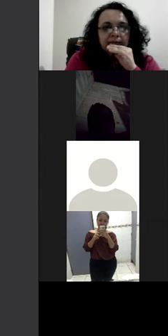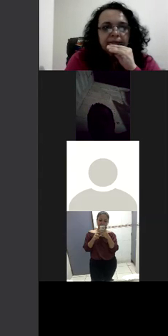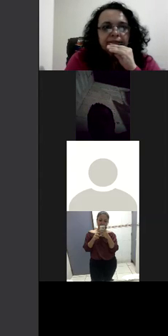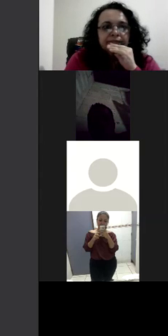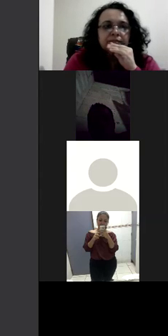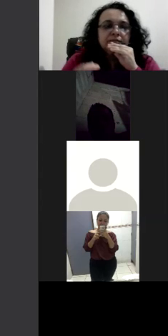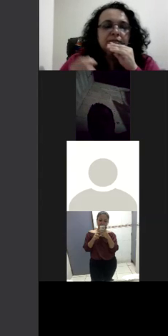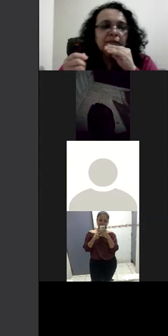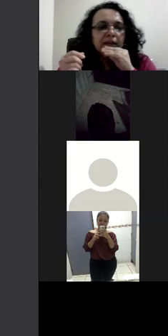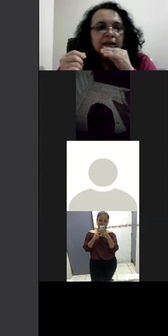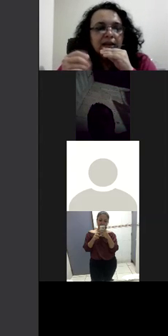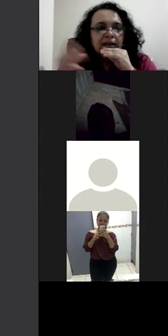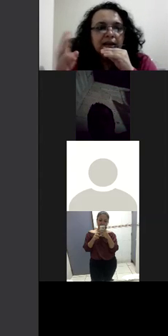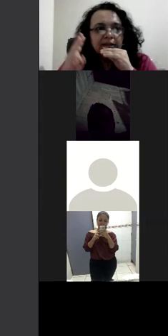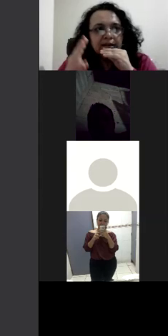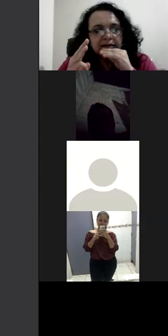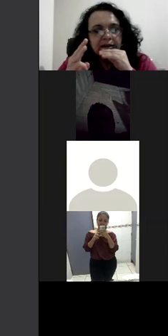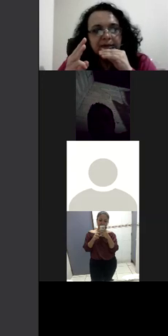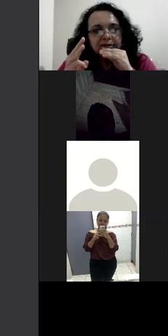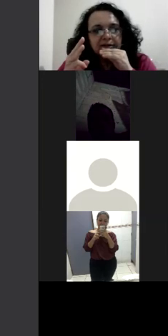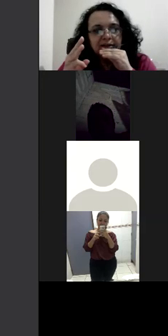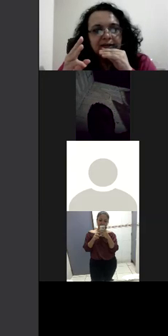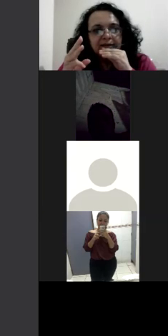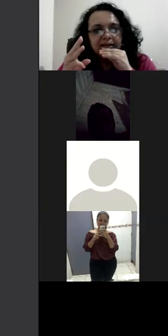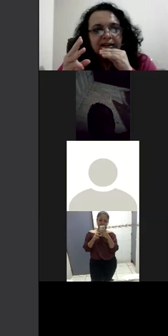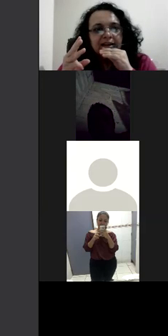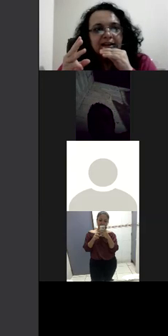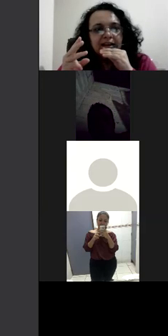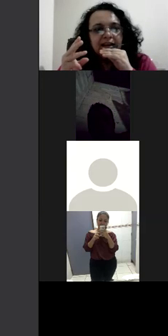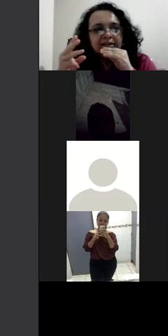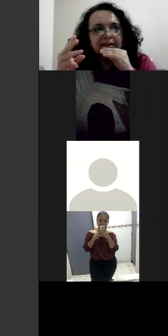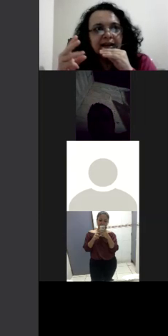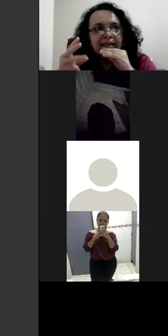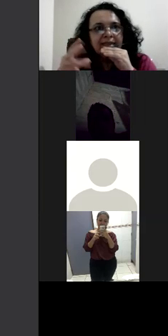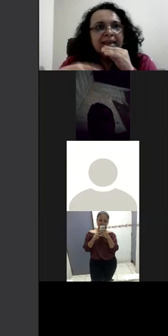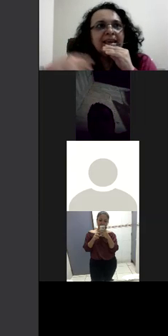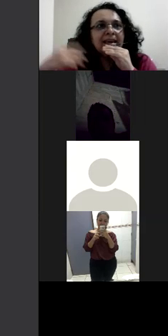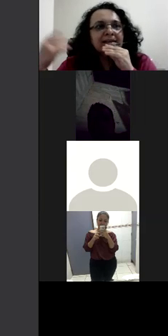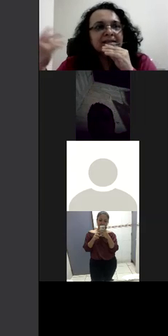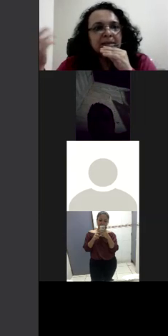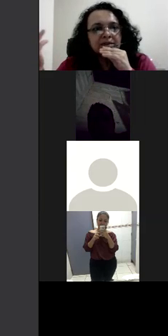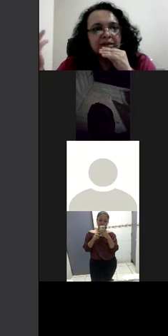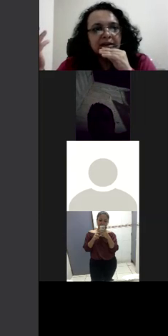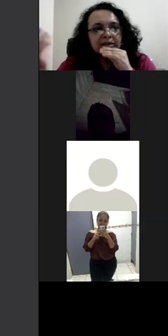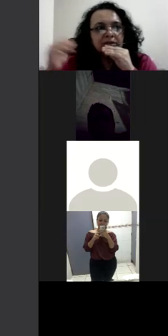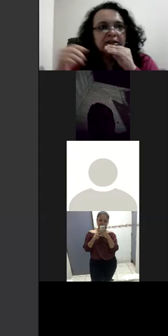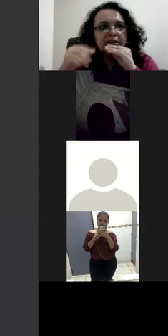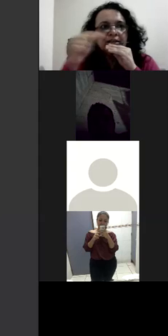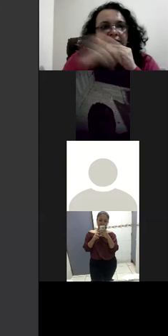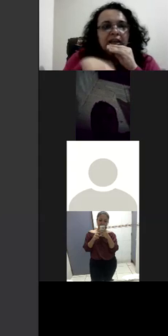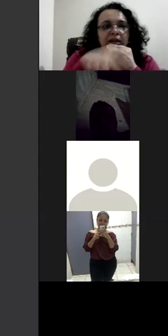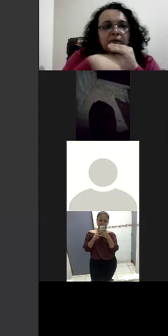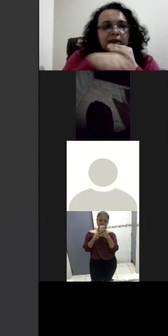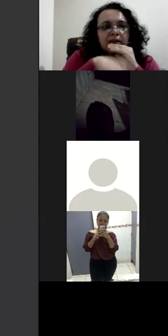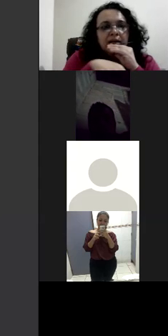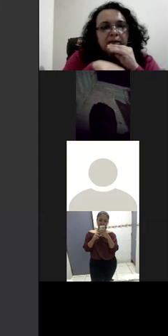directamente. Y la tercera persona es de quién estamos hablando sin que